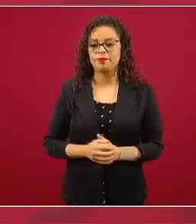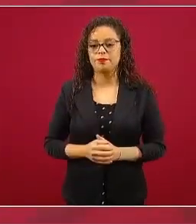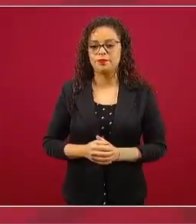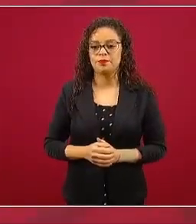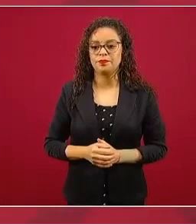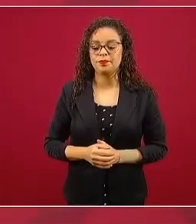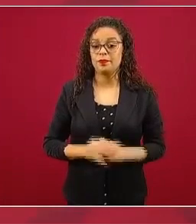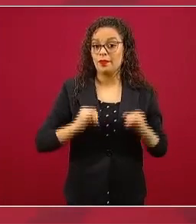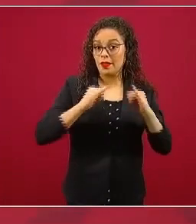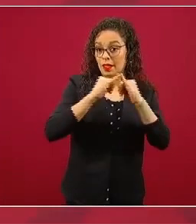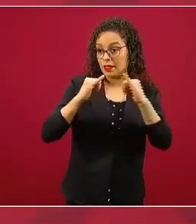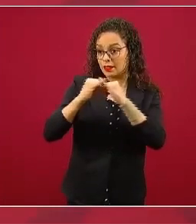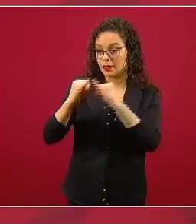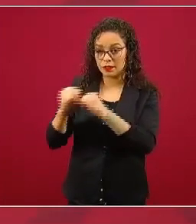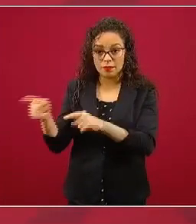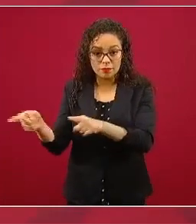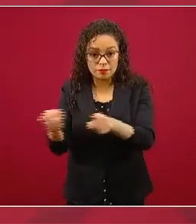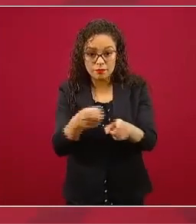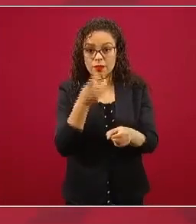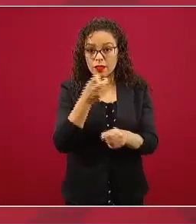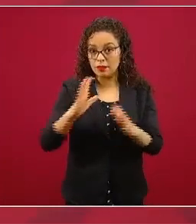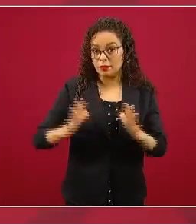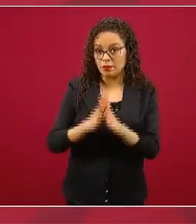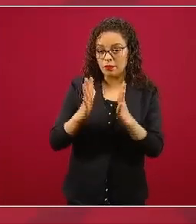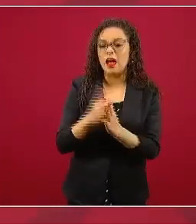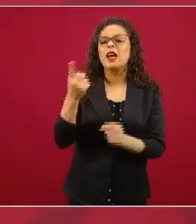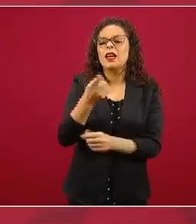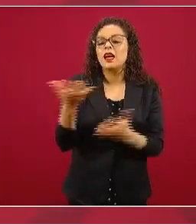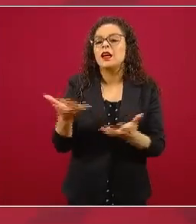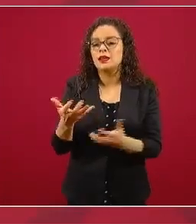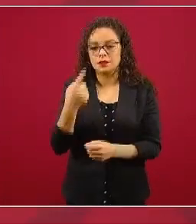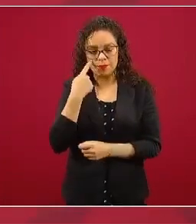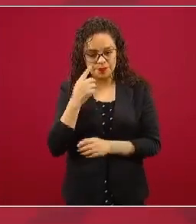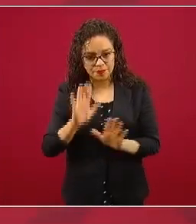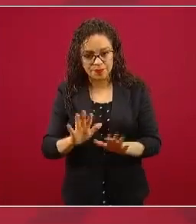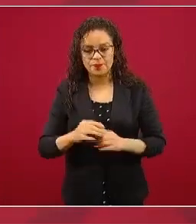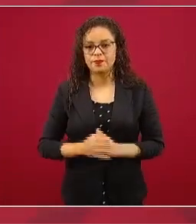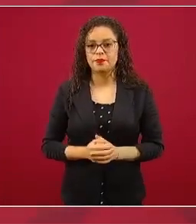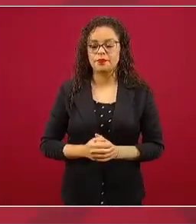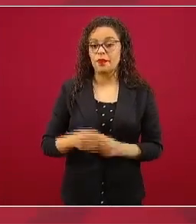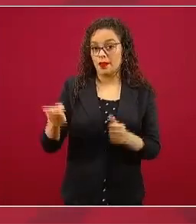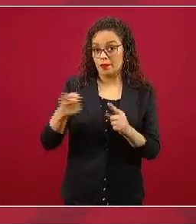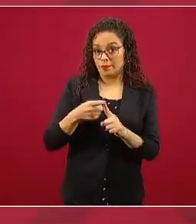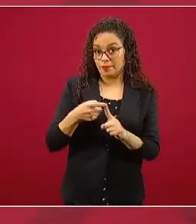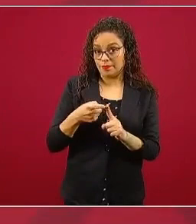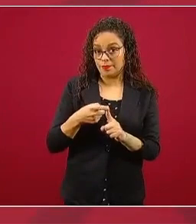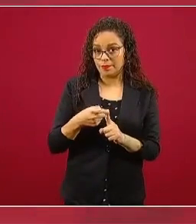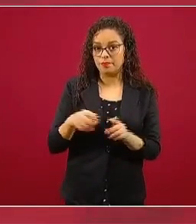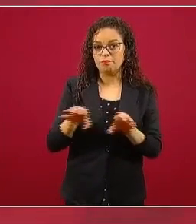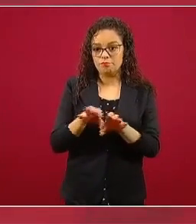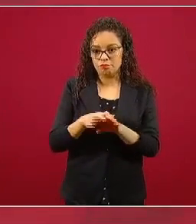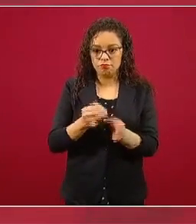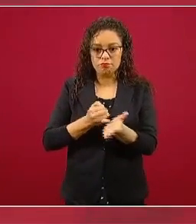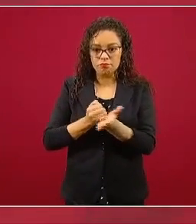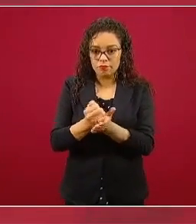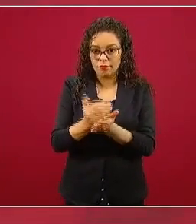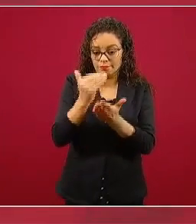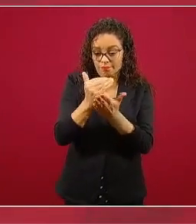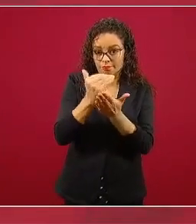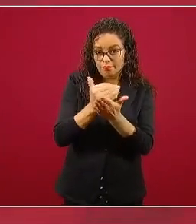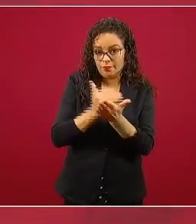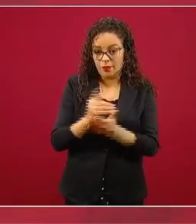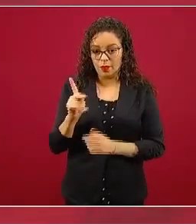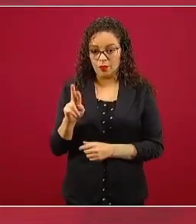las instituciones y personas que participan? Bueno, primero tenemos que decidir de los protocolos en